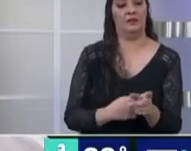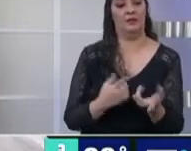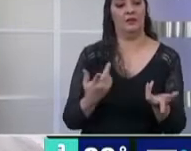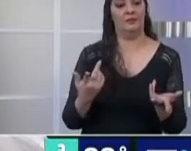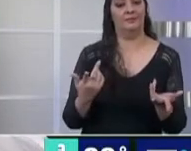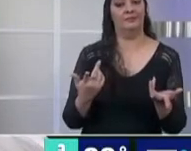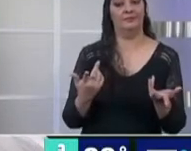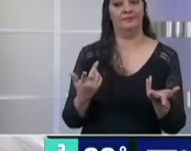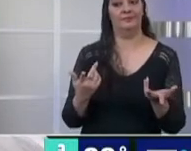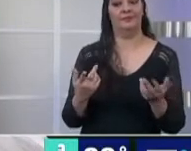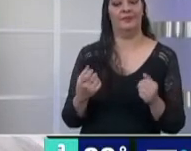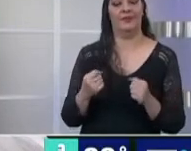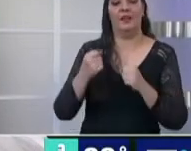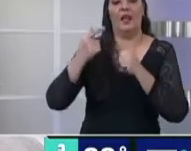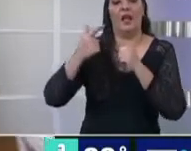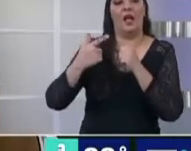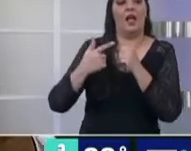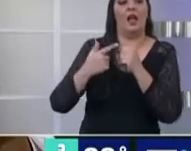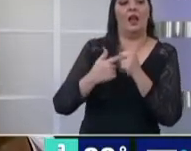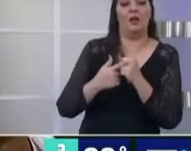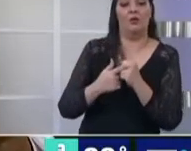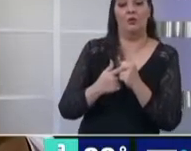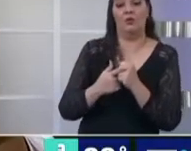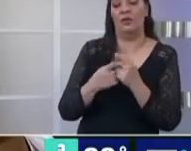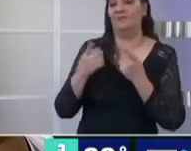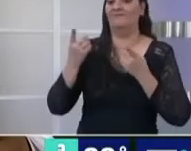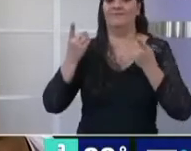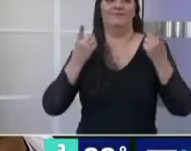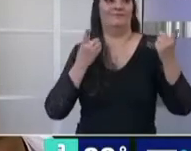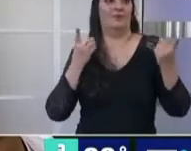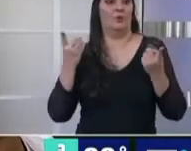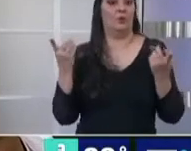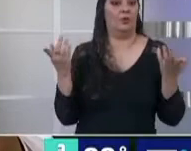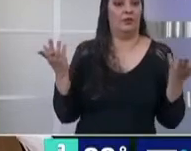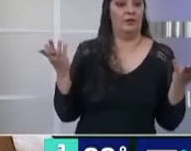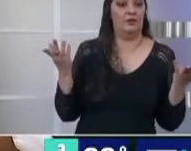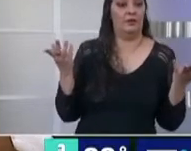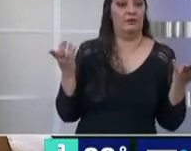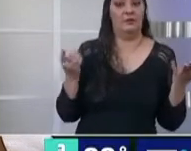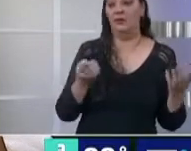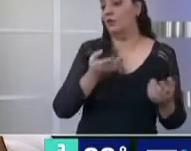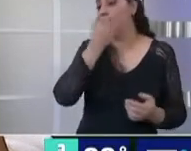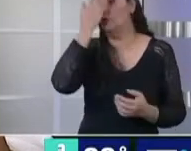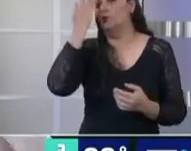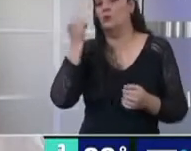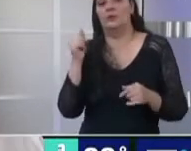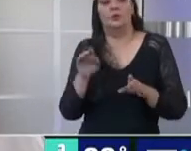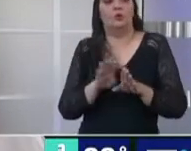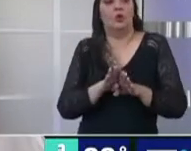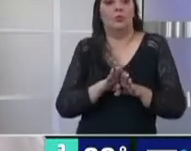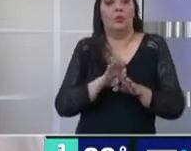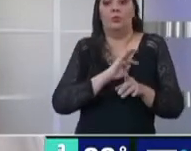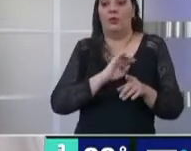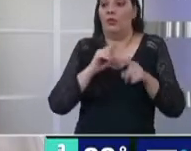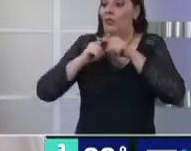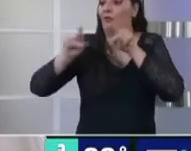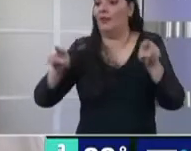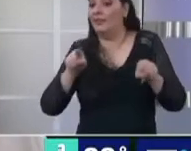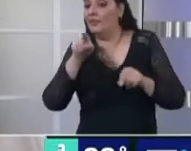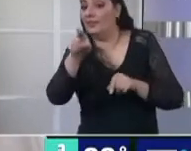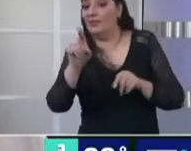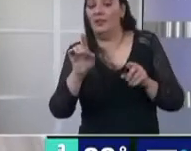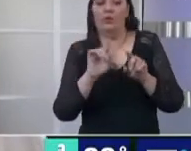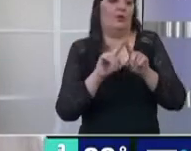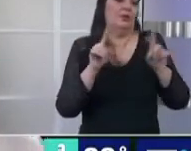enfermedad de la incertidumbre. Es una enfermedad que no sabemos cómo te va a dar a ti y a mí.